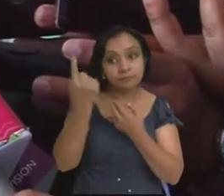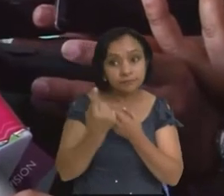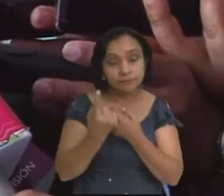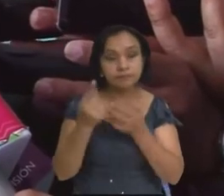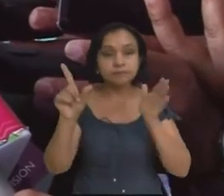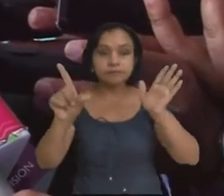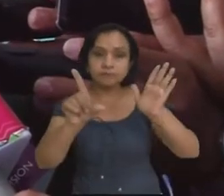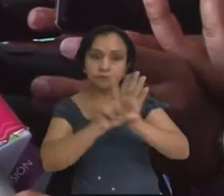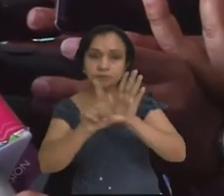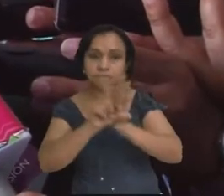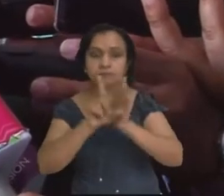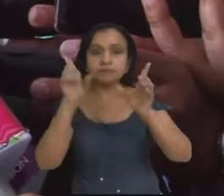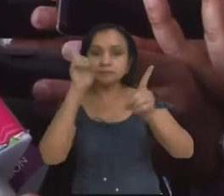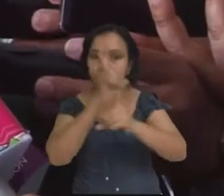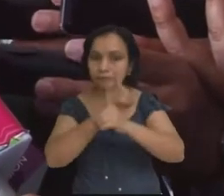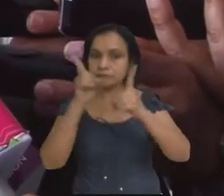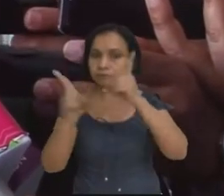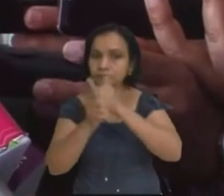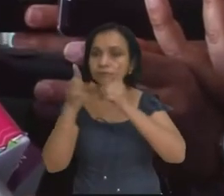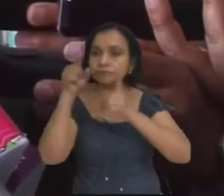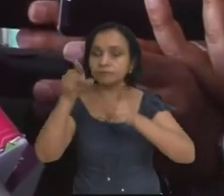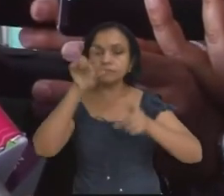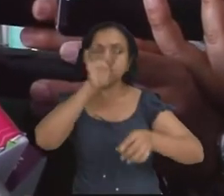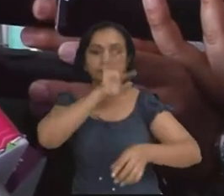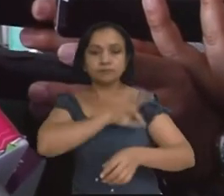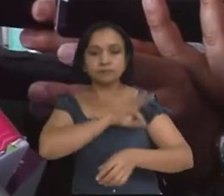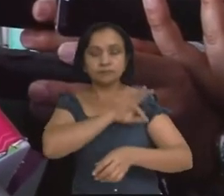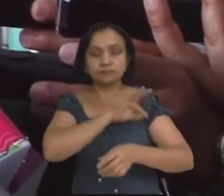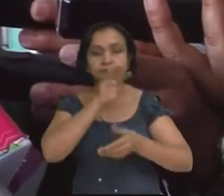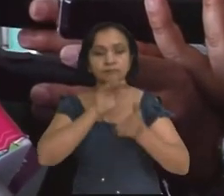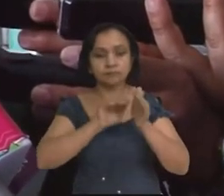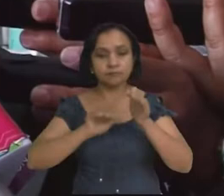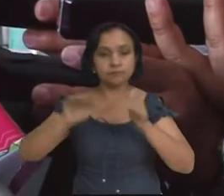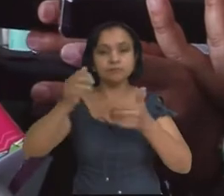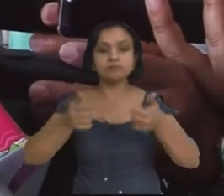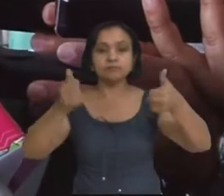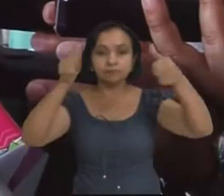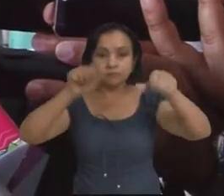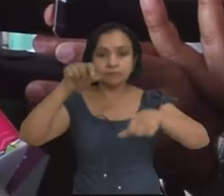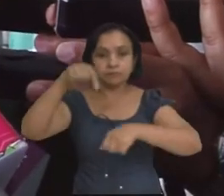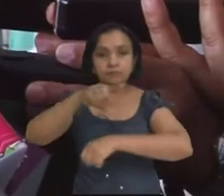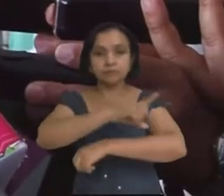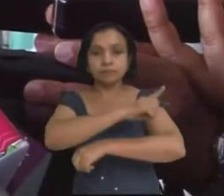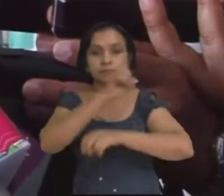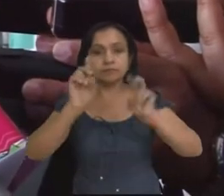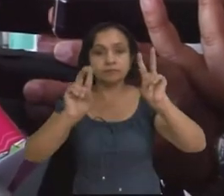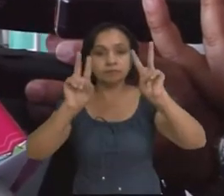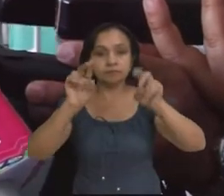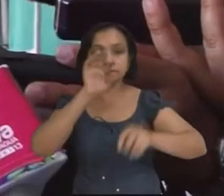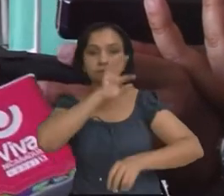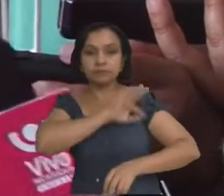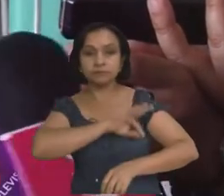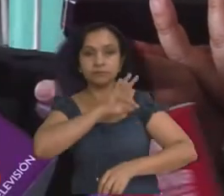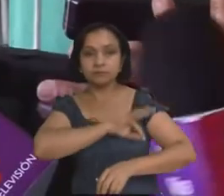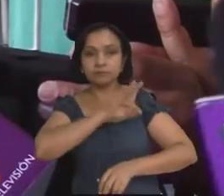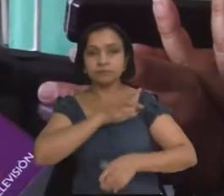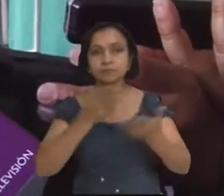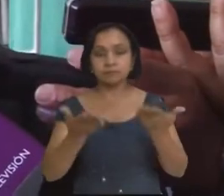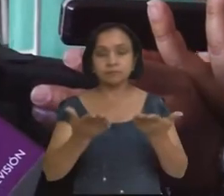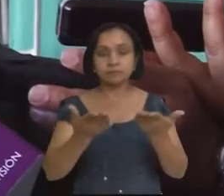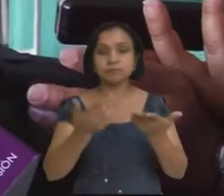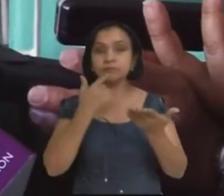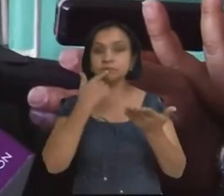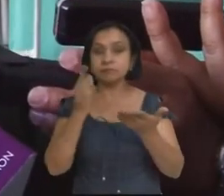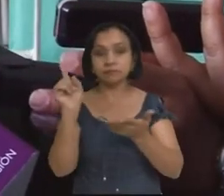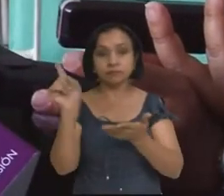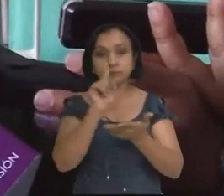ley, tienen que cumplir con esta disposición que se ha acordado el día de hoy en materia de salario mínimo. El que se indisponga